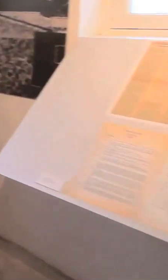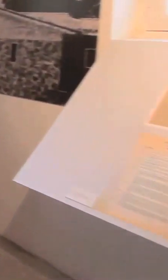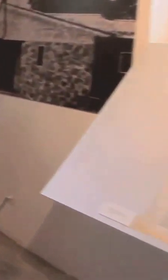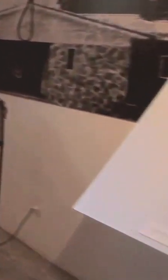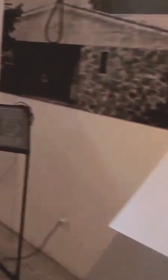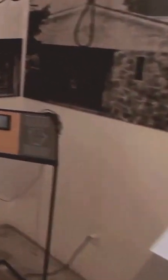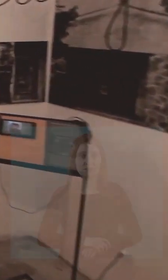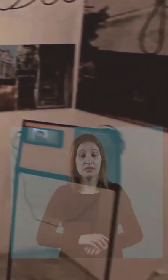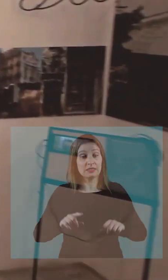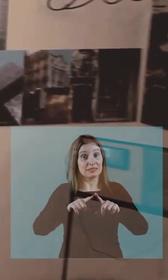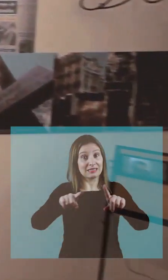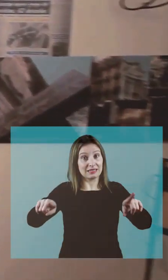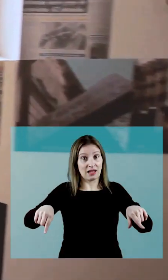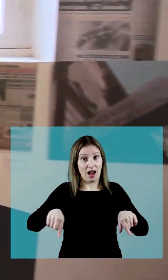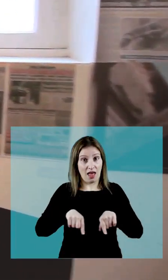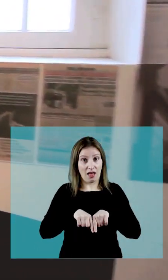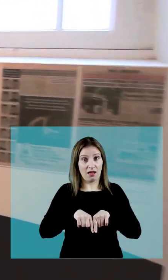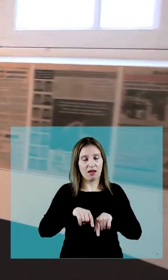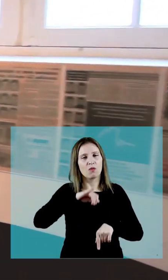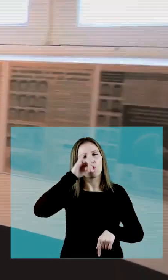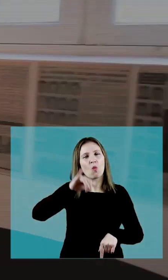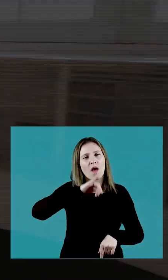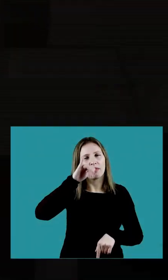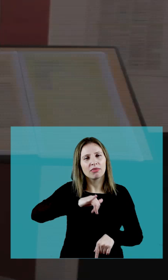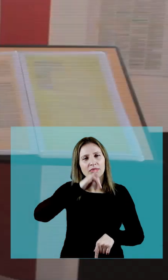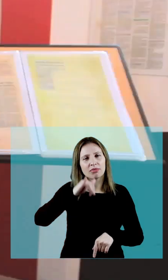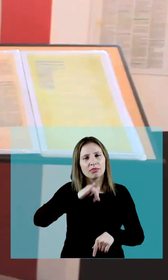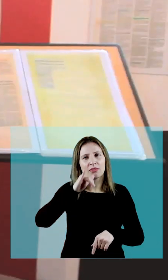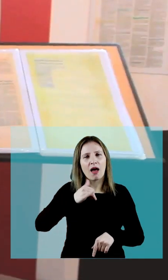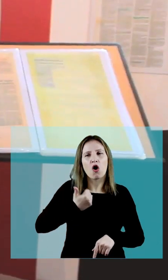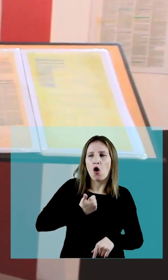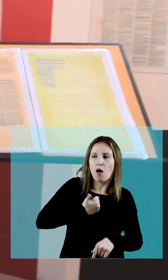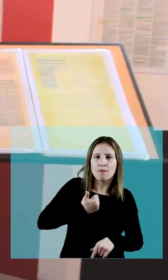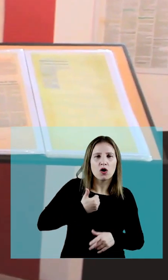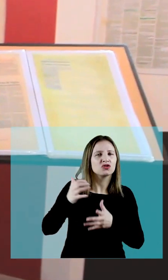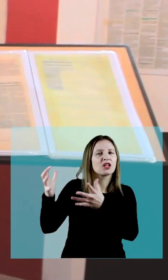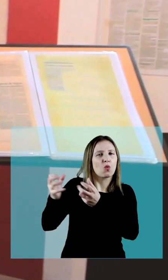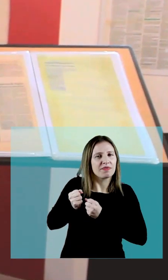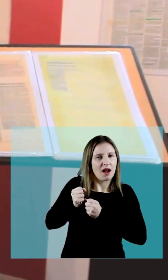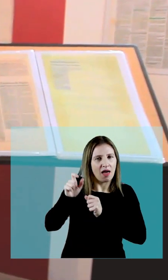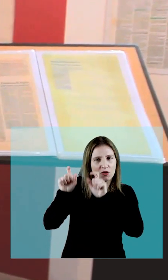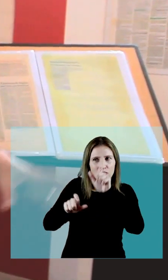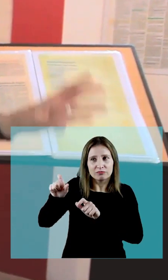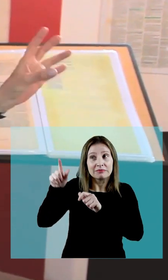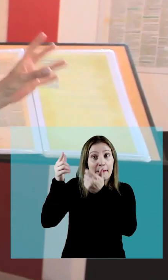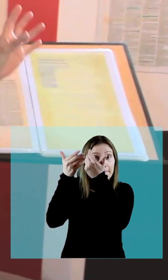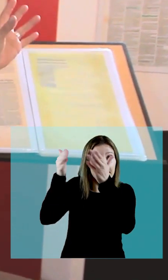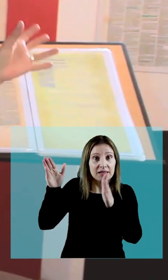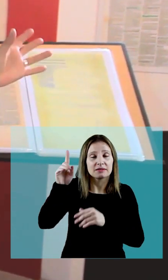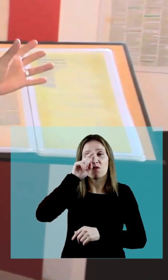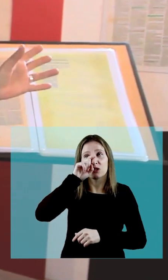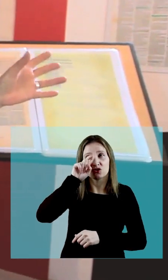Esta sala relata la trayectoria de los secuestrados desde que vienen de Buenos Aires y también